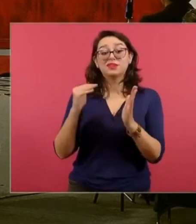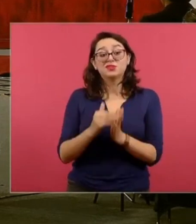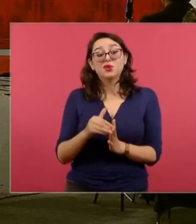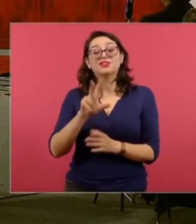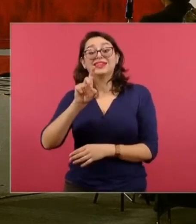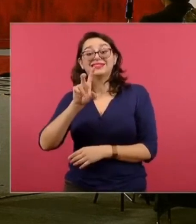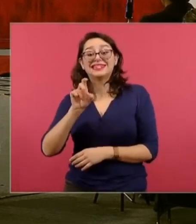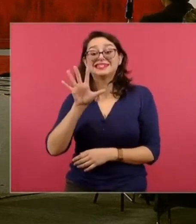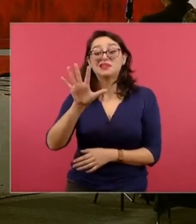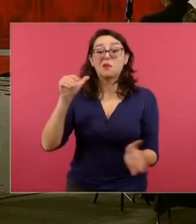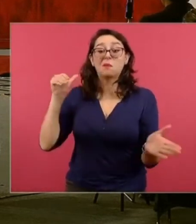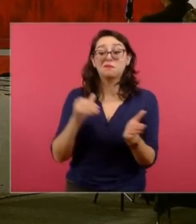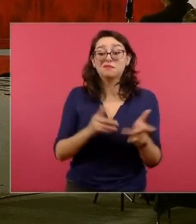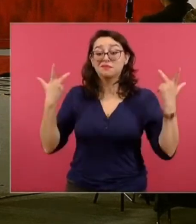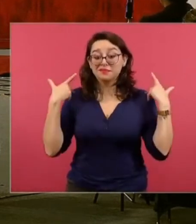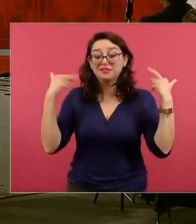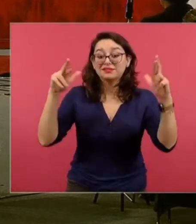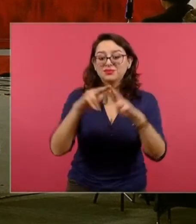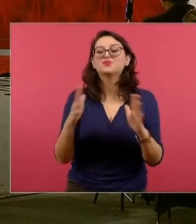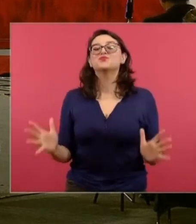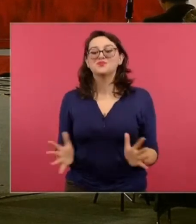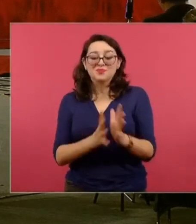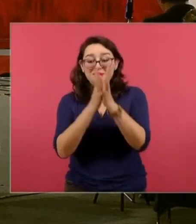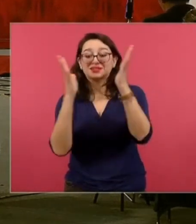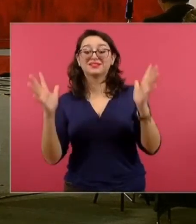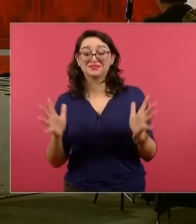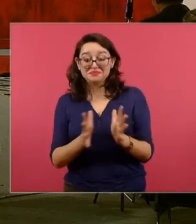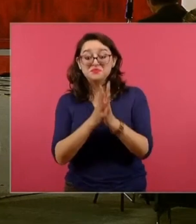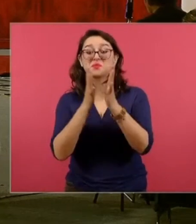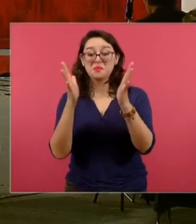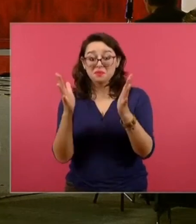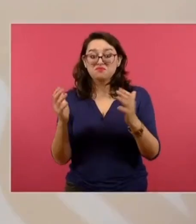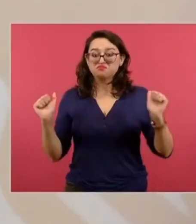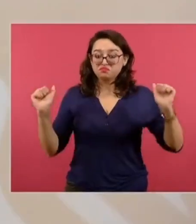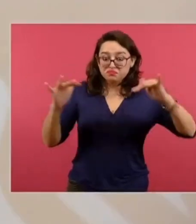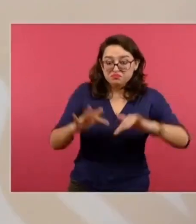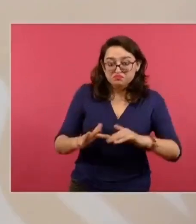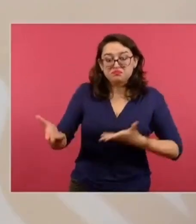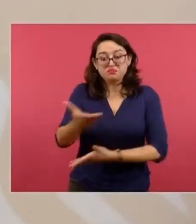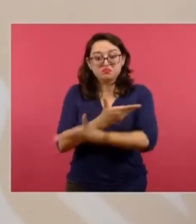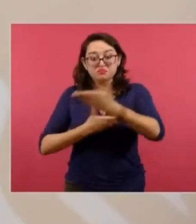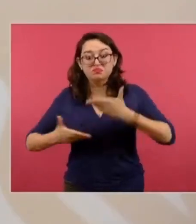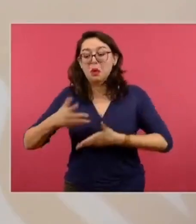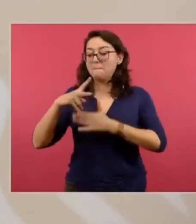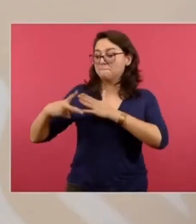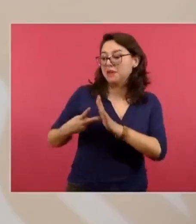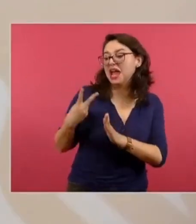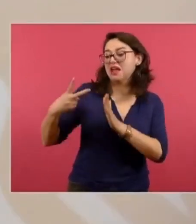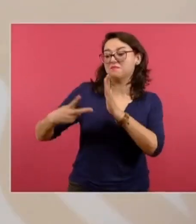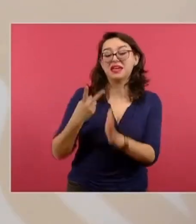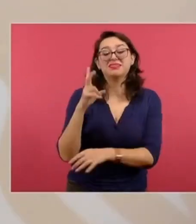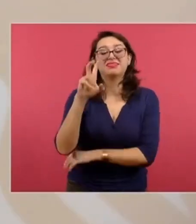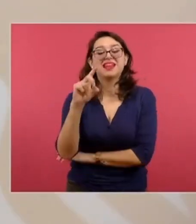1,035,121 maestros participaron en las asambleas. 32 asambleas a nivel nacional se desarrollaron.